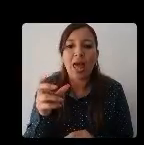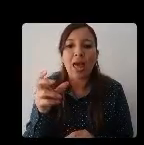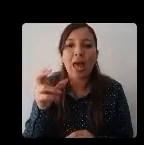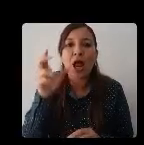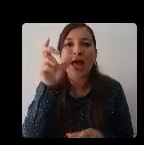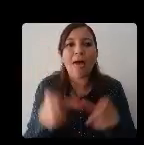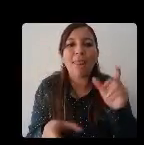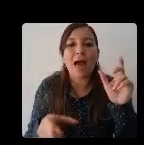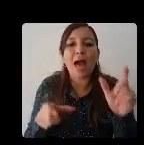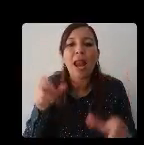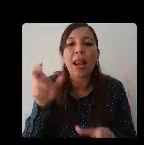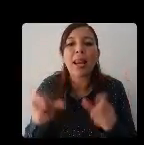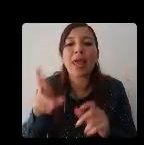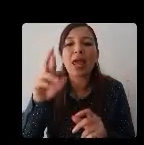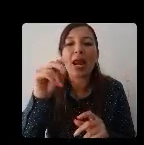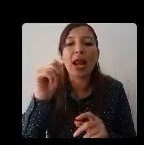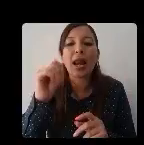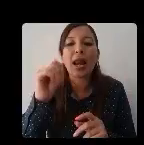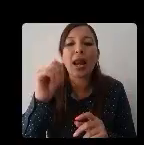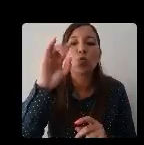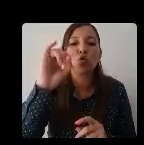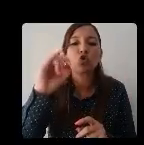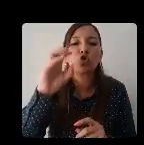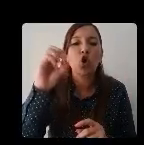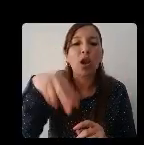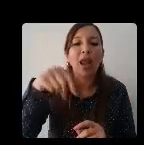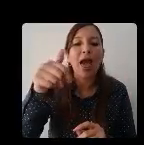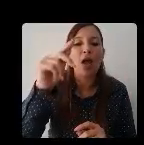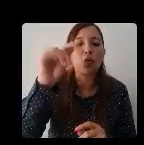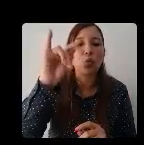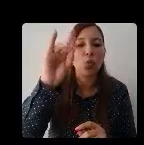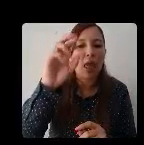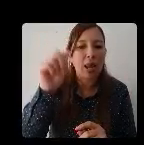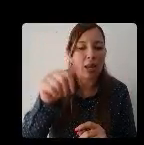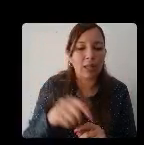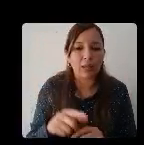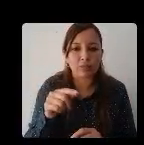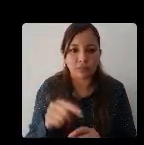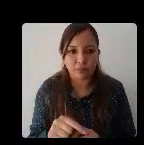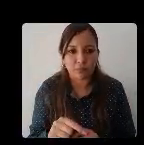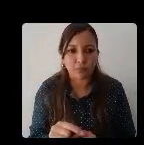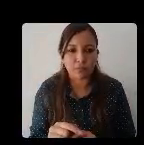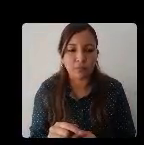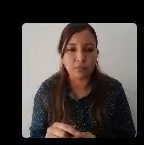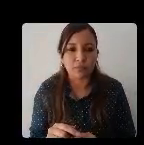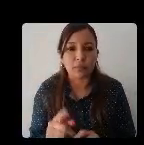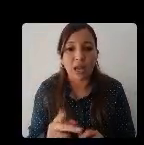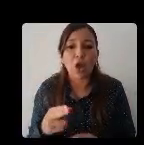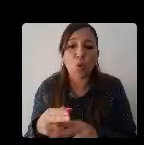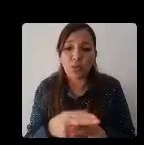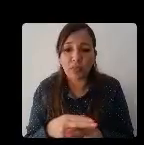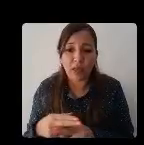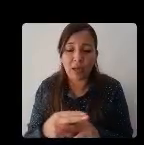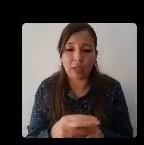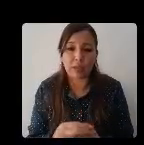conocernos más entre muchos pobladores, muchos recursos naturales, muchos trabajos que tienen